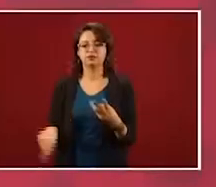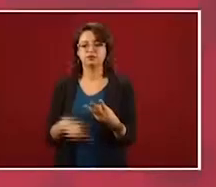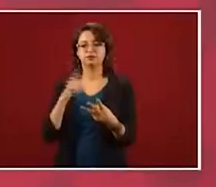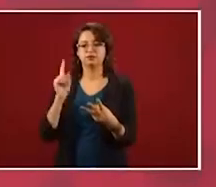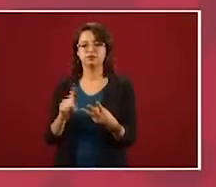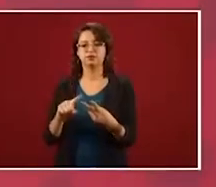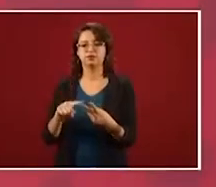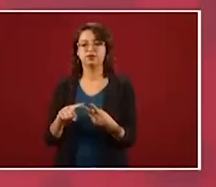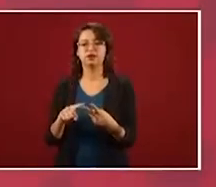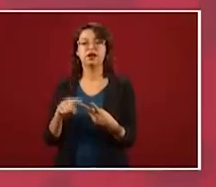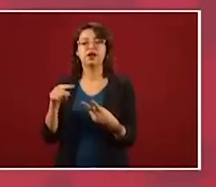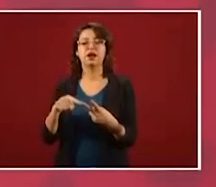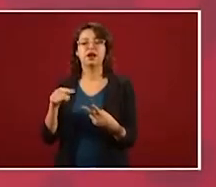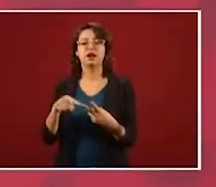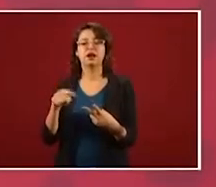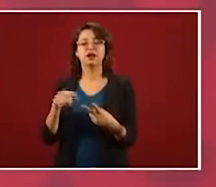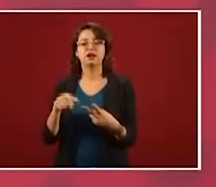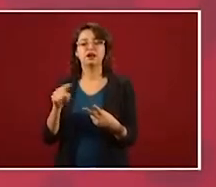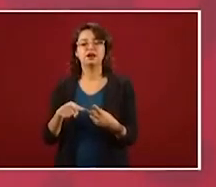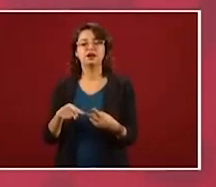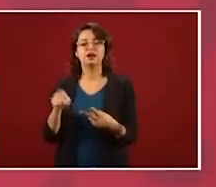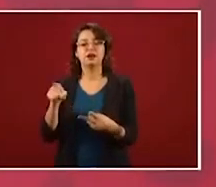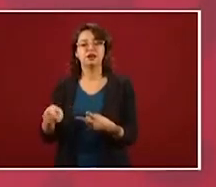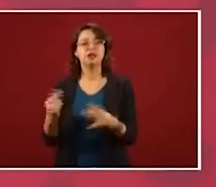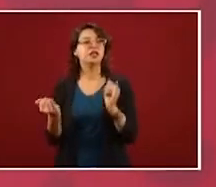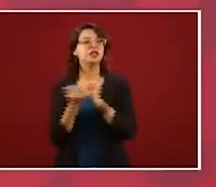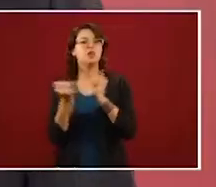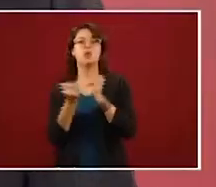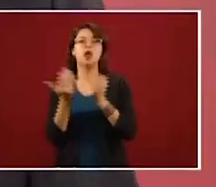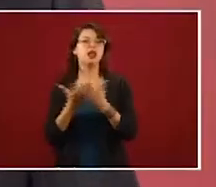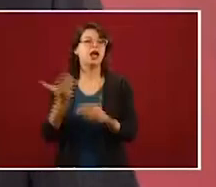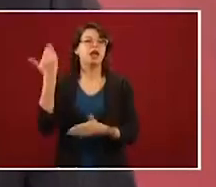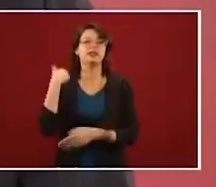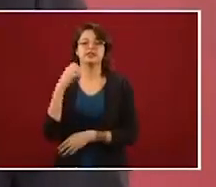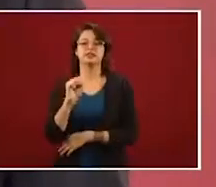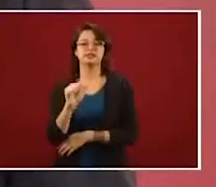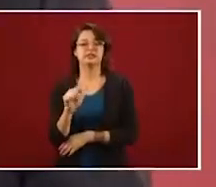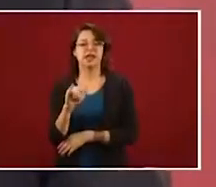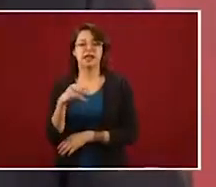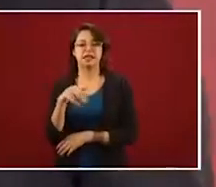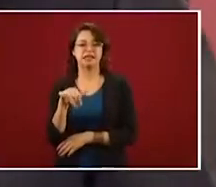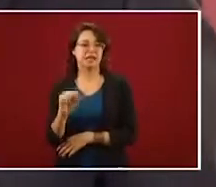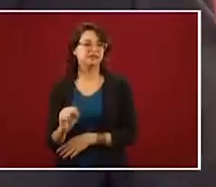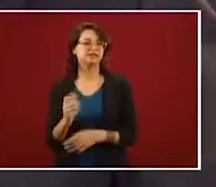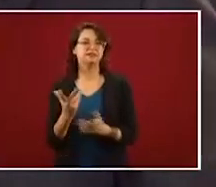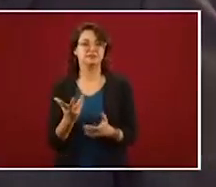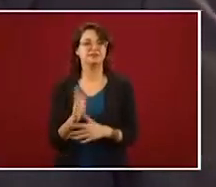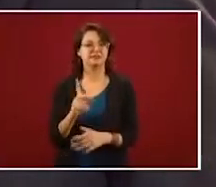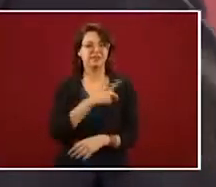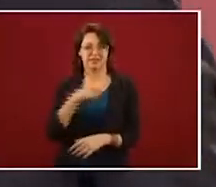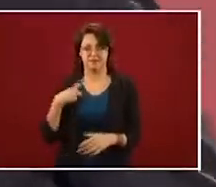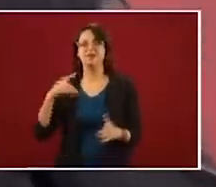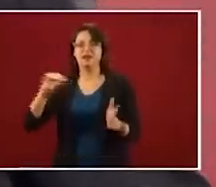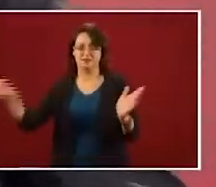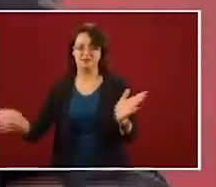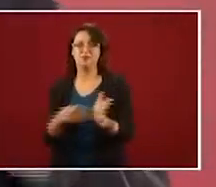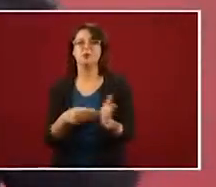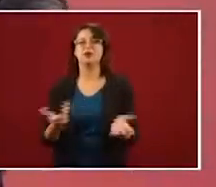Nada más le faltó decir, estamos como en la época de Salinas. Pero bueno,